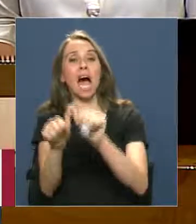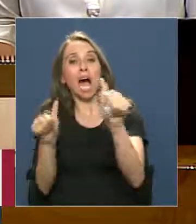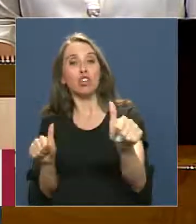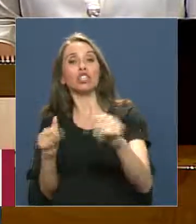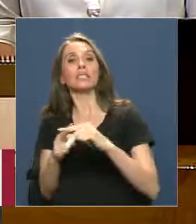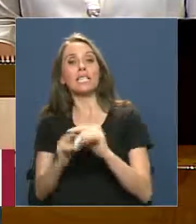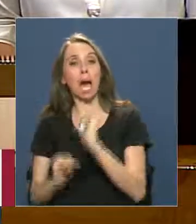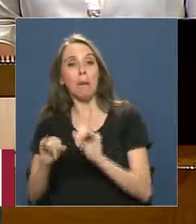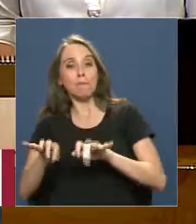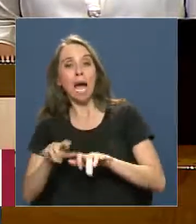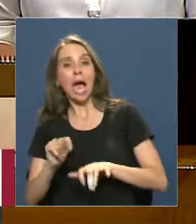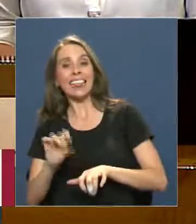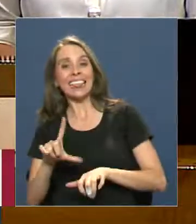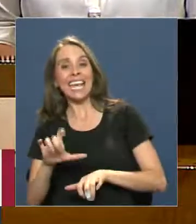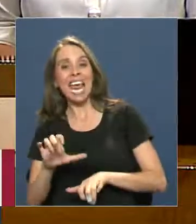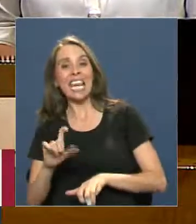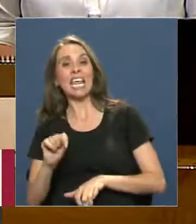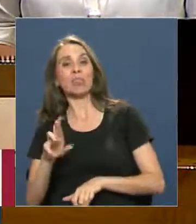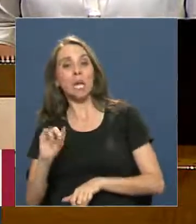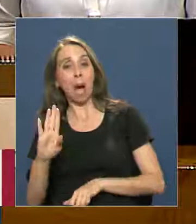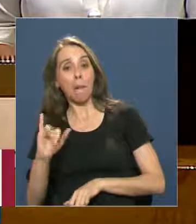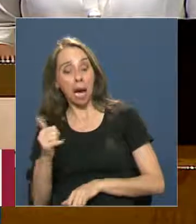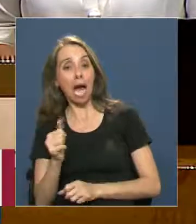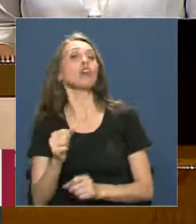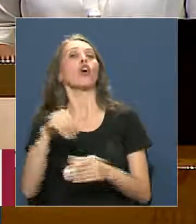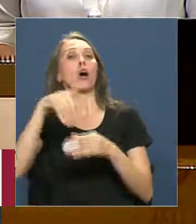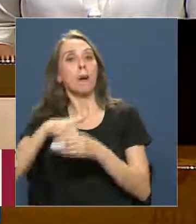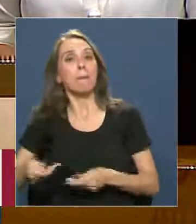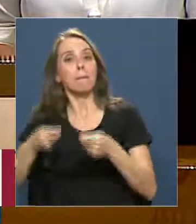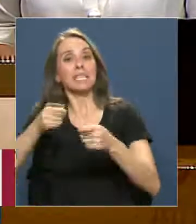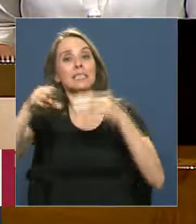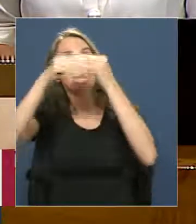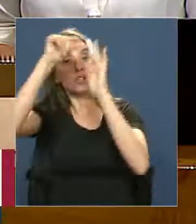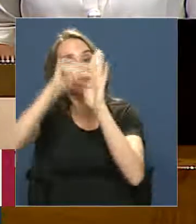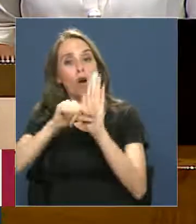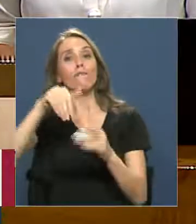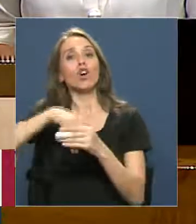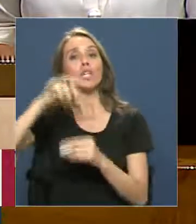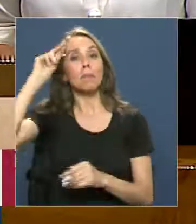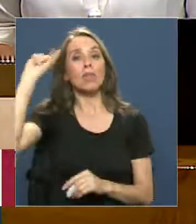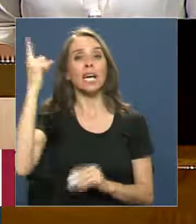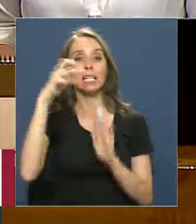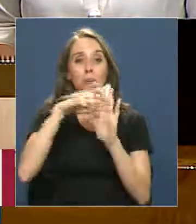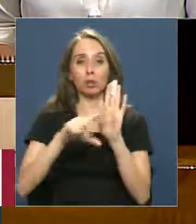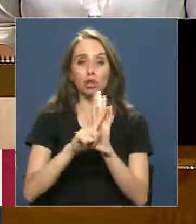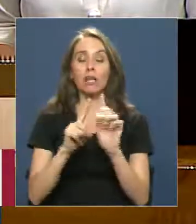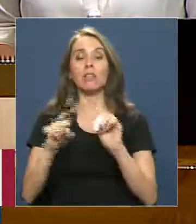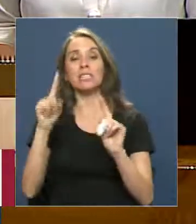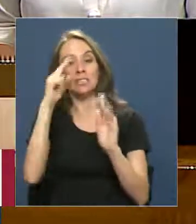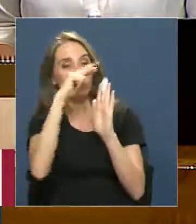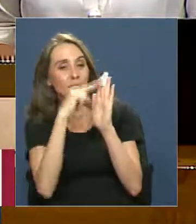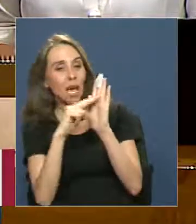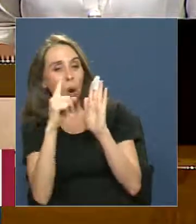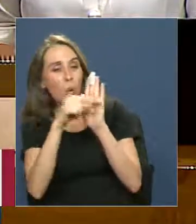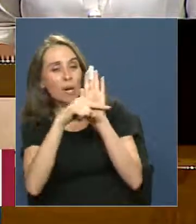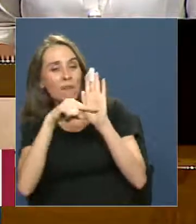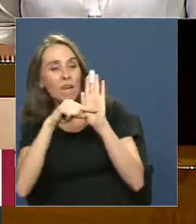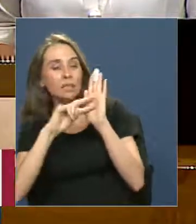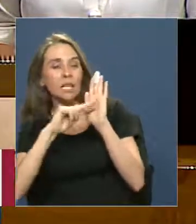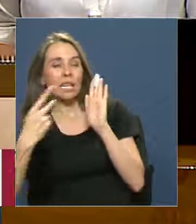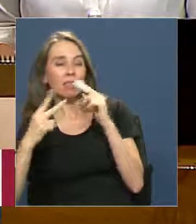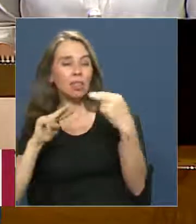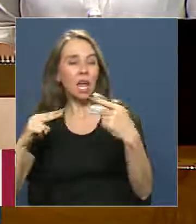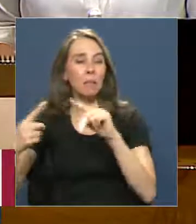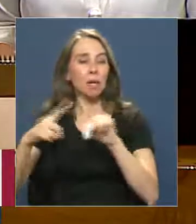particular, porque ya hay indicaciones, sí. Se va a votar en general hoy día, porque tenemos una discrepancia de interpretación de una línea. El presidente de